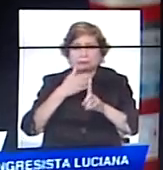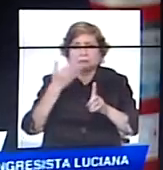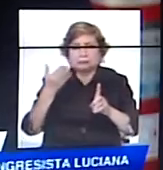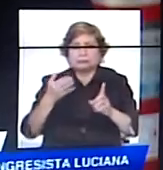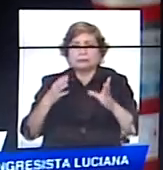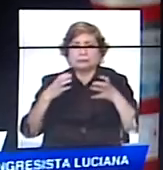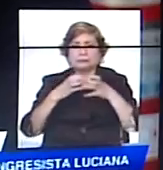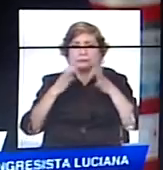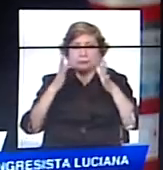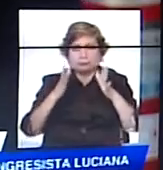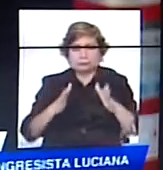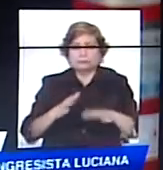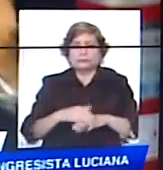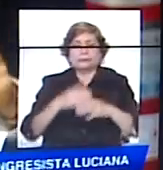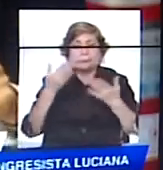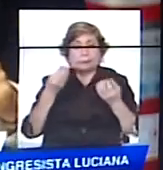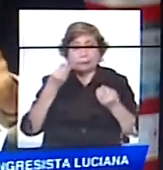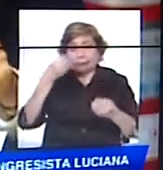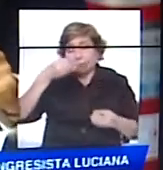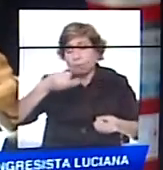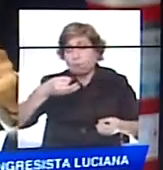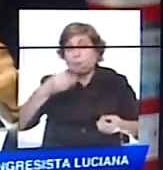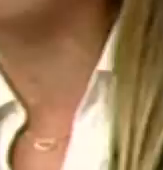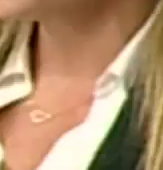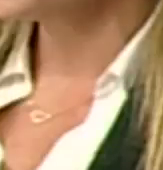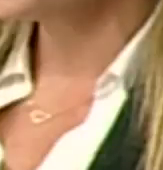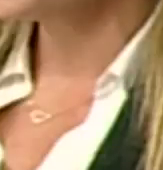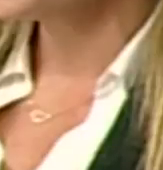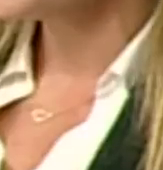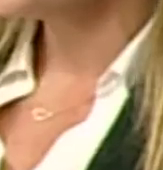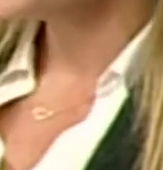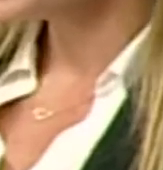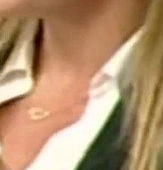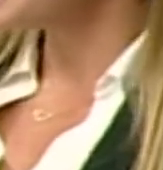de las acusaciones en su contra en el Congreso.